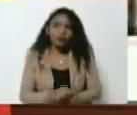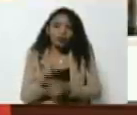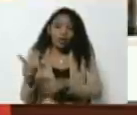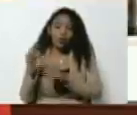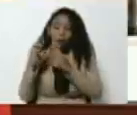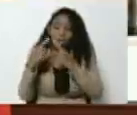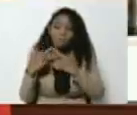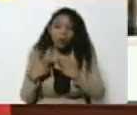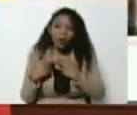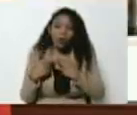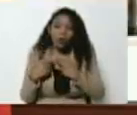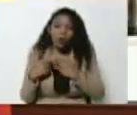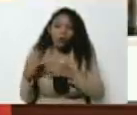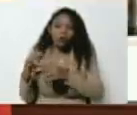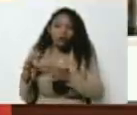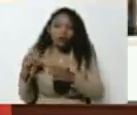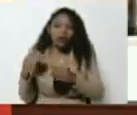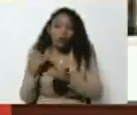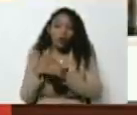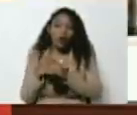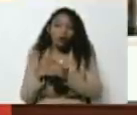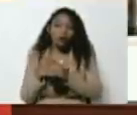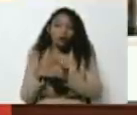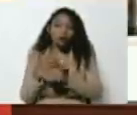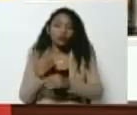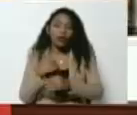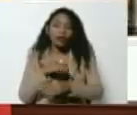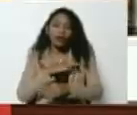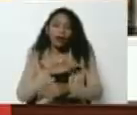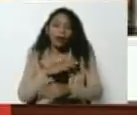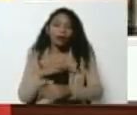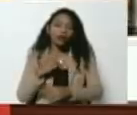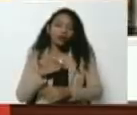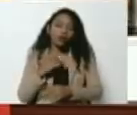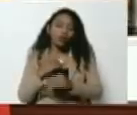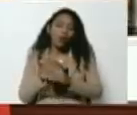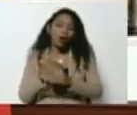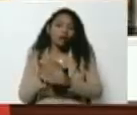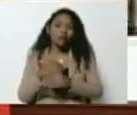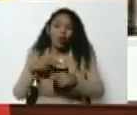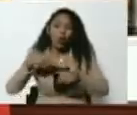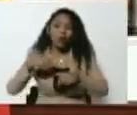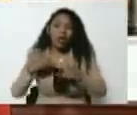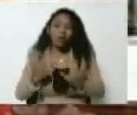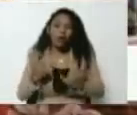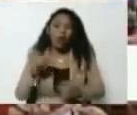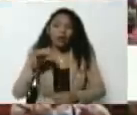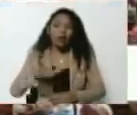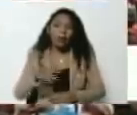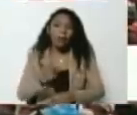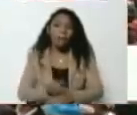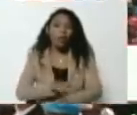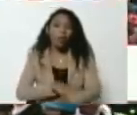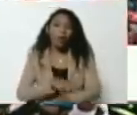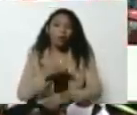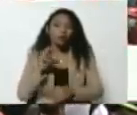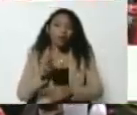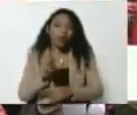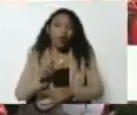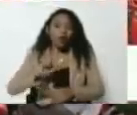me contestaron al unísono, estamos peor que nunca, estamos más divididos que